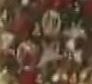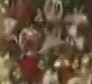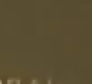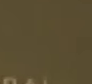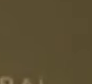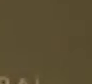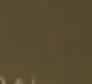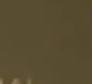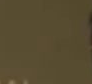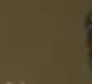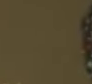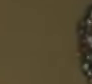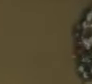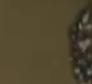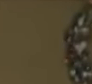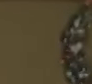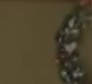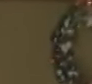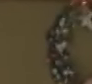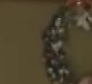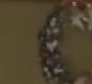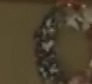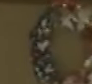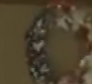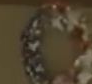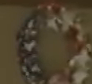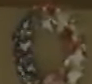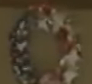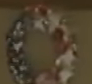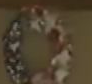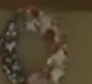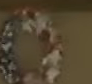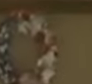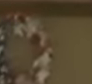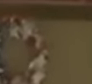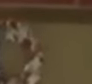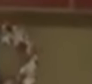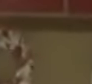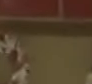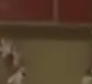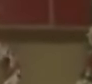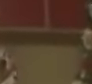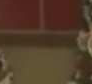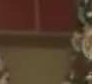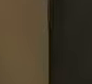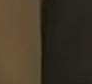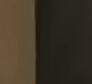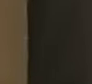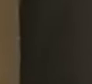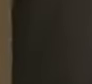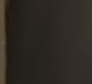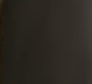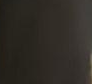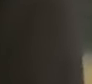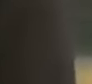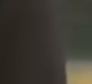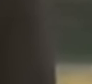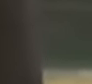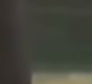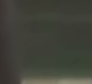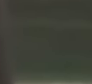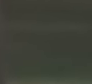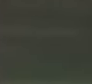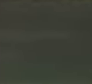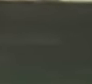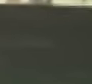de acción que a partir de este proceso histórico abre las puertas para que Venezuela se